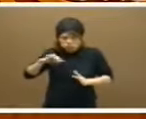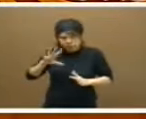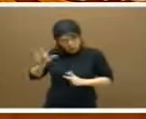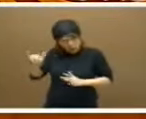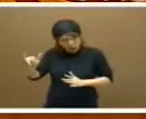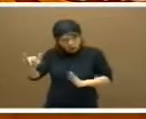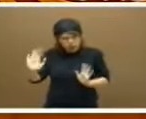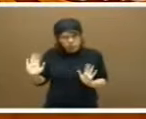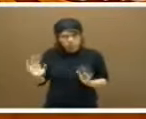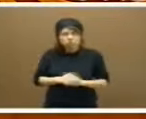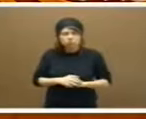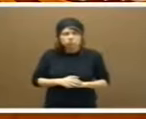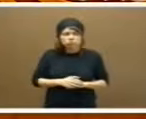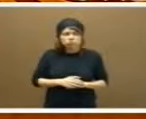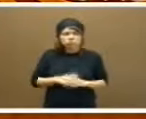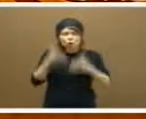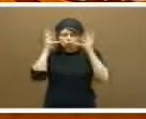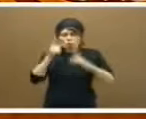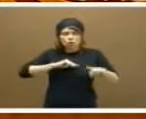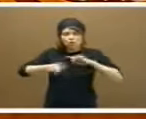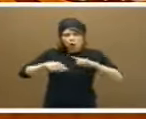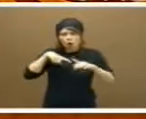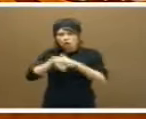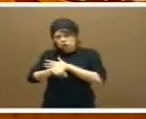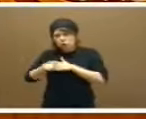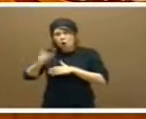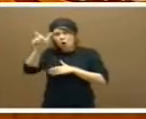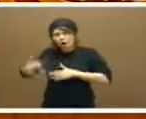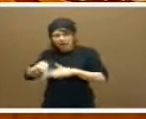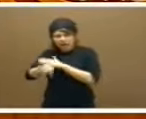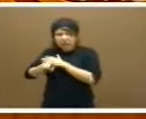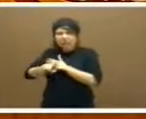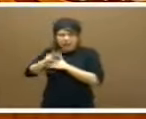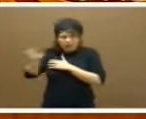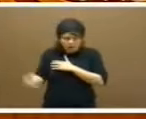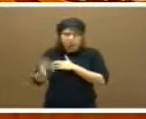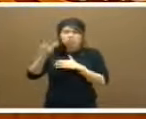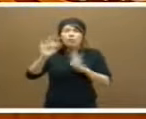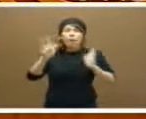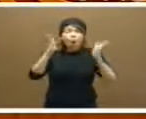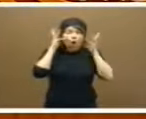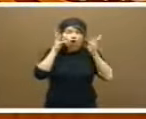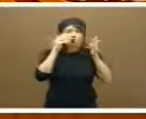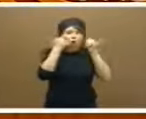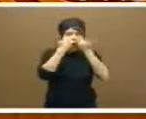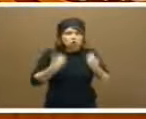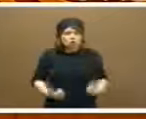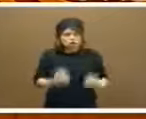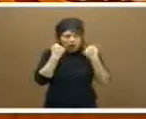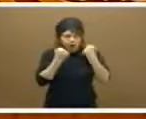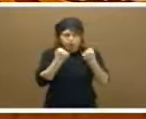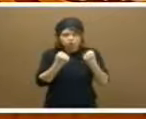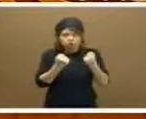existen. El consejo de dirección, la gestión, el gerente, todo eso existe. Pero los consejos de salud, desde luego,